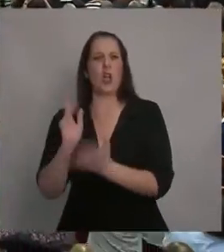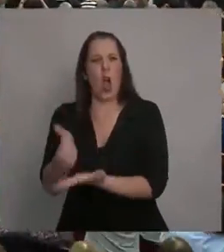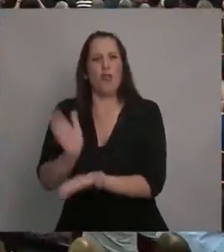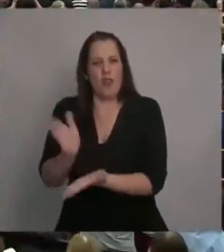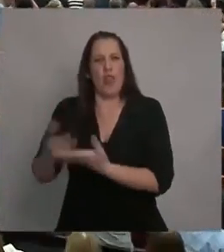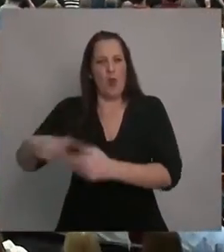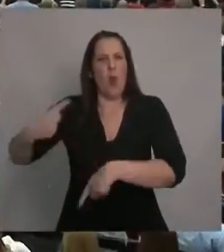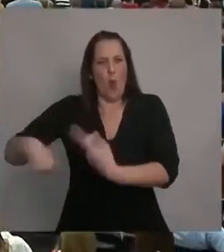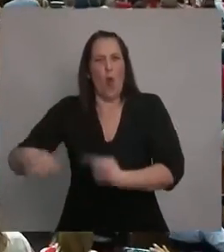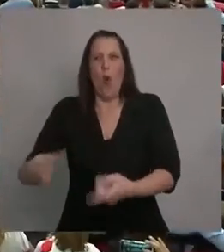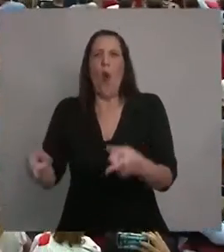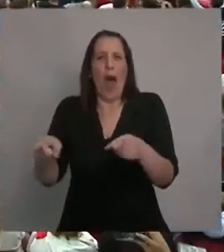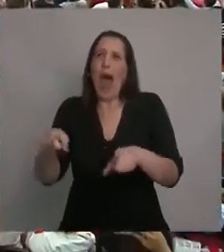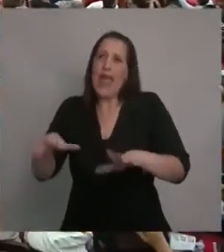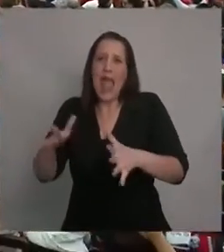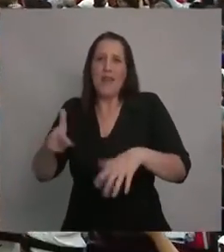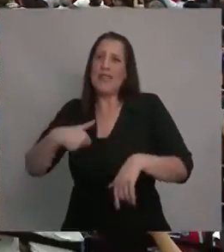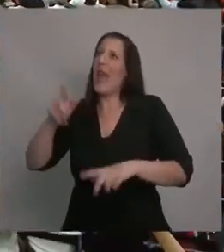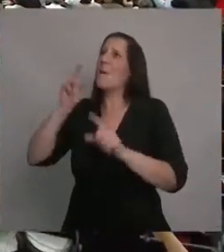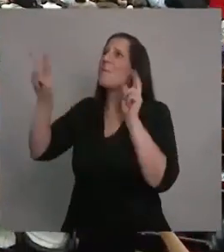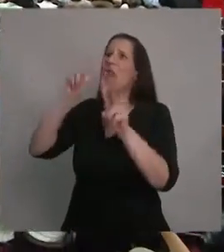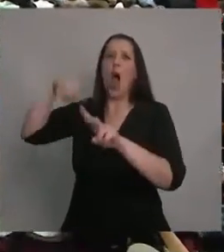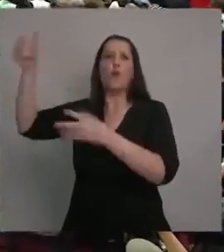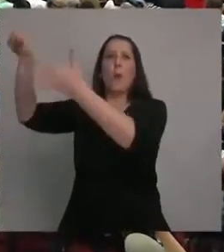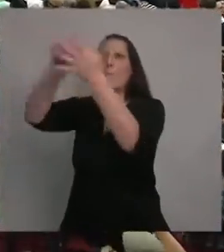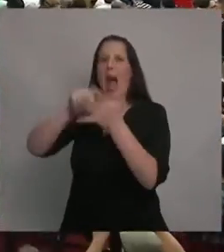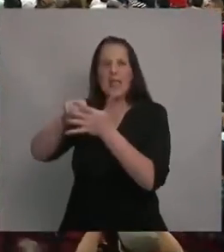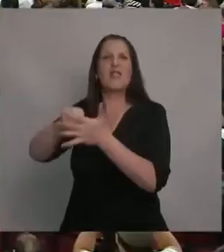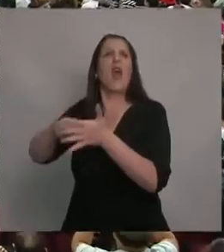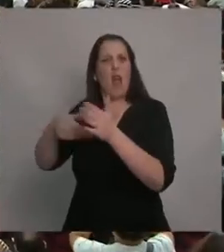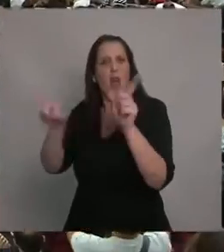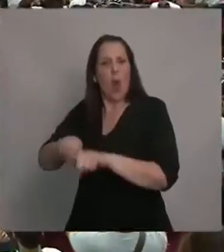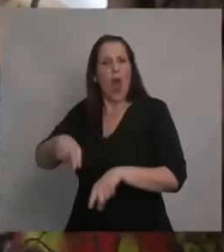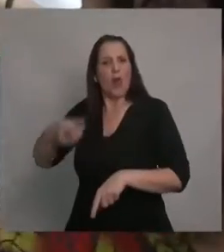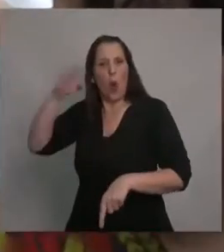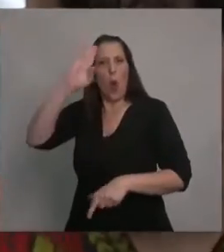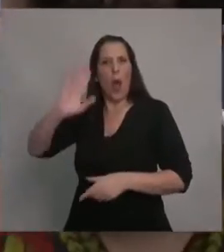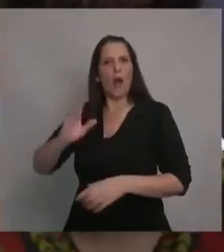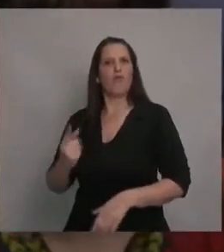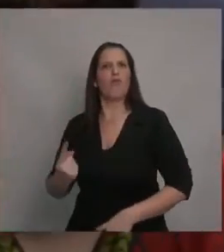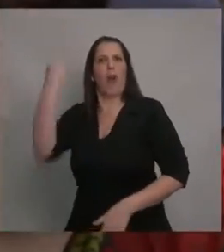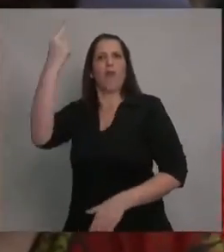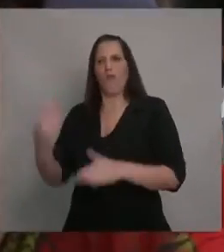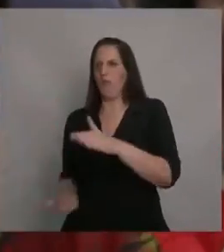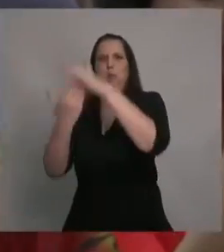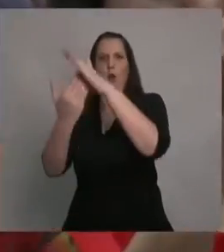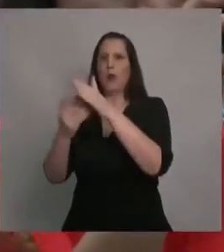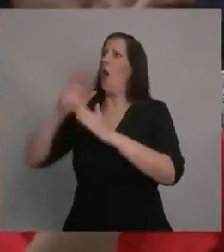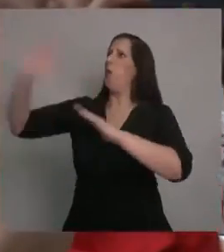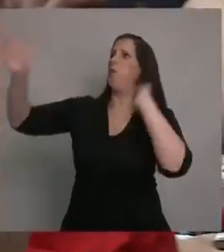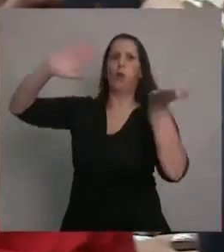muchos países del mundo, no solamente en salud, no solo en salud, también en educación. Así que